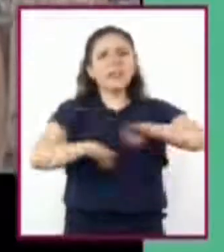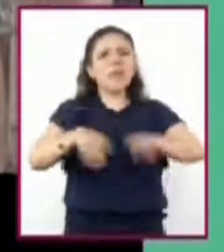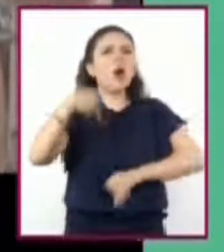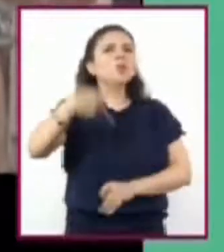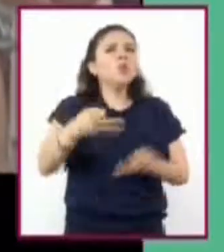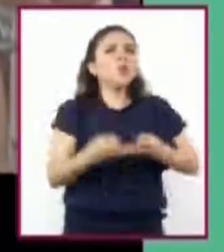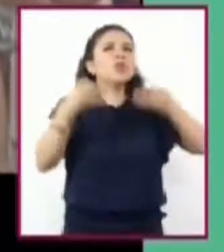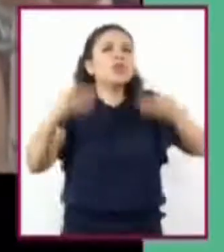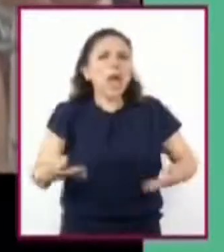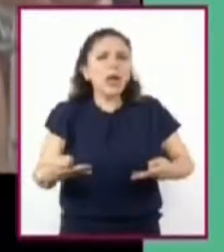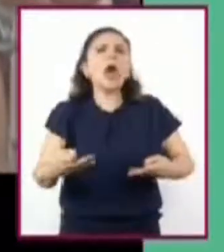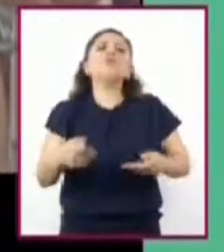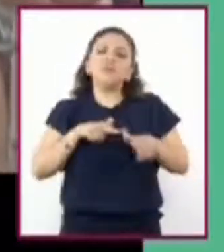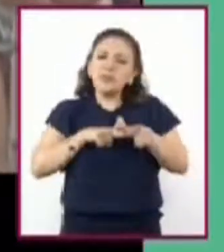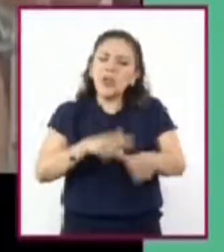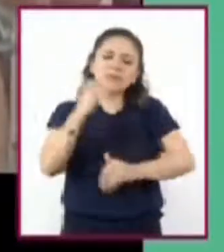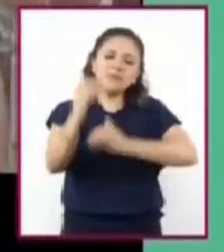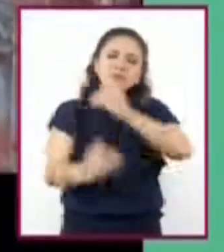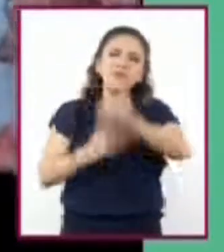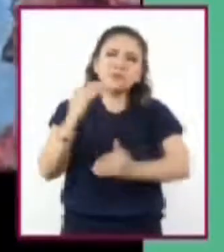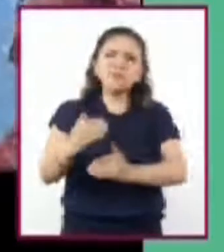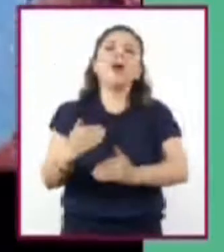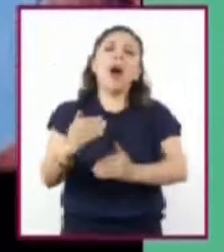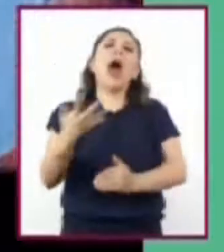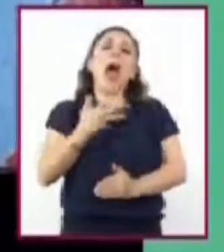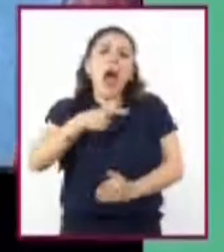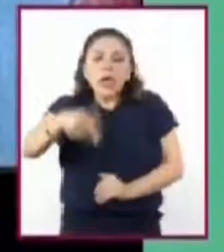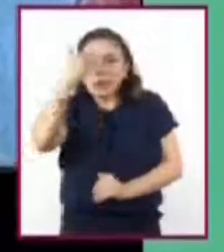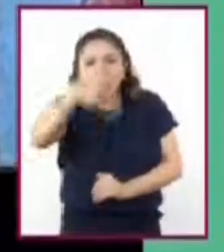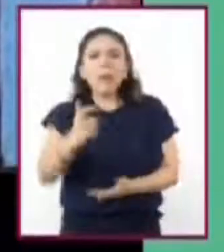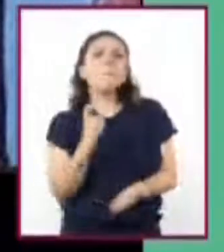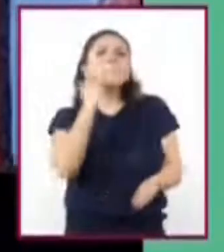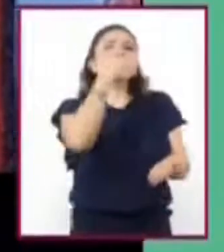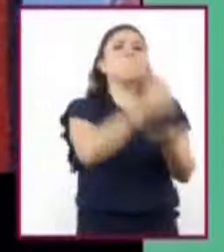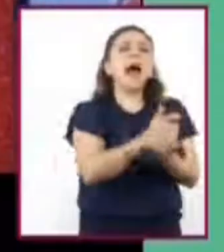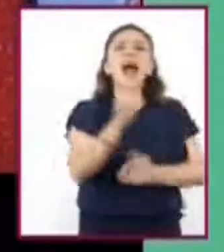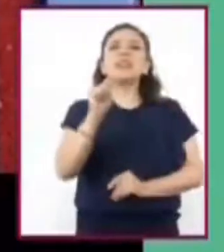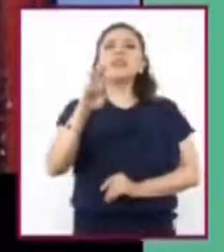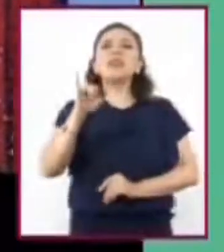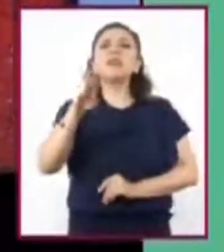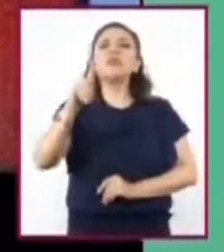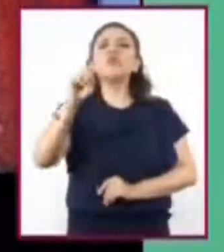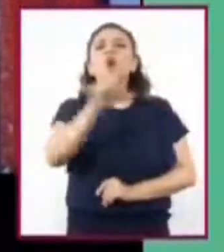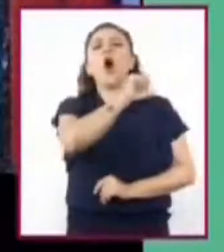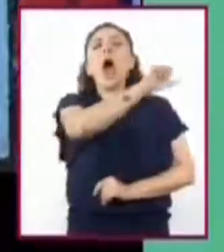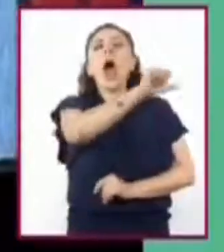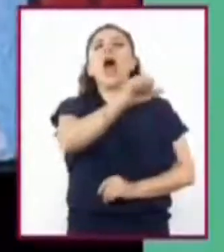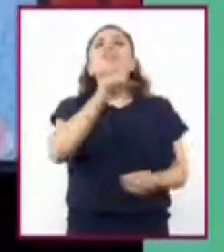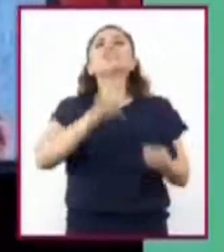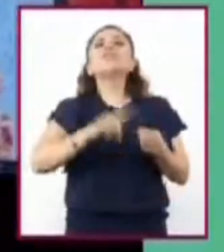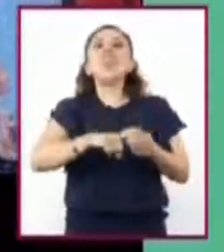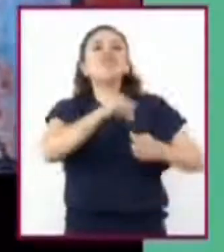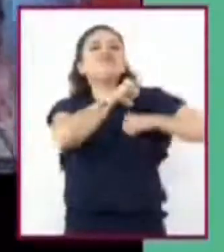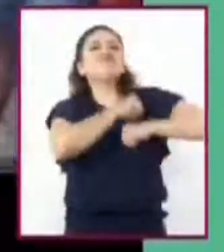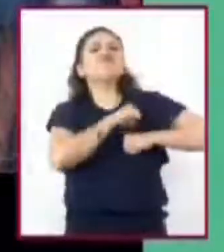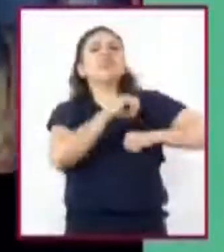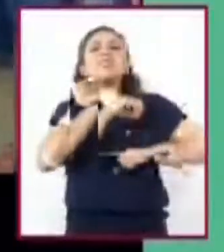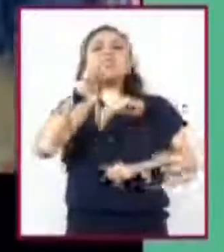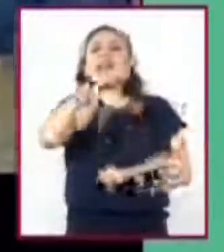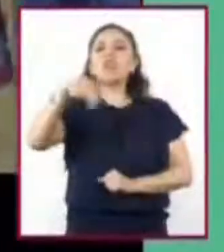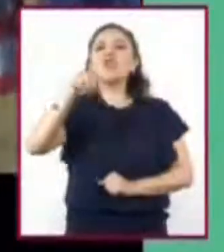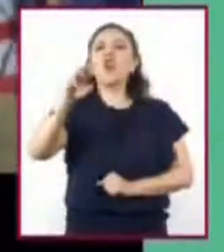propias tierras y subsistir, le pagaban un tributo a sus señores llamados